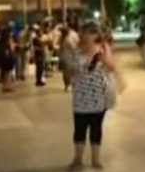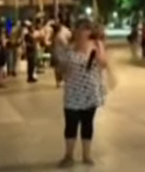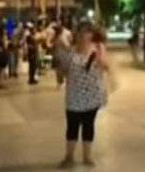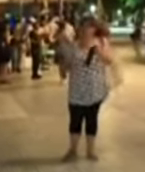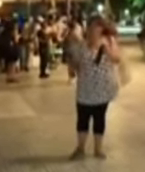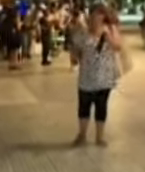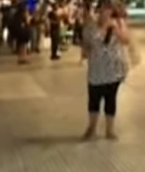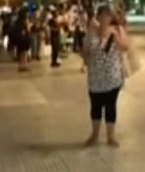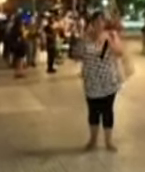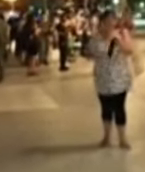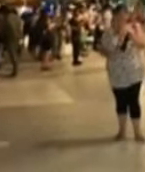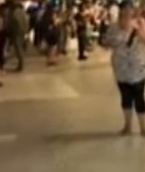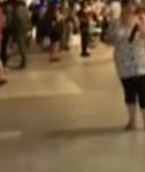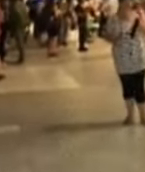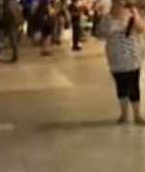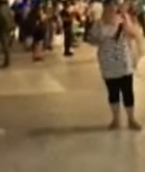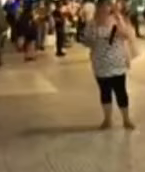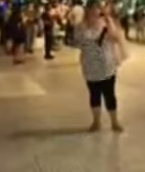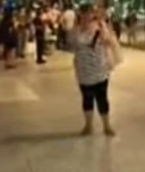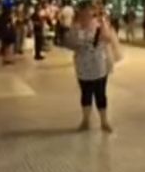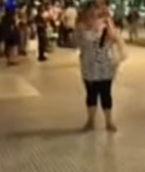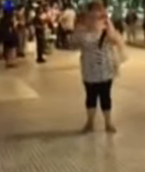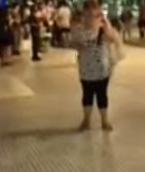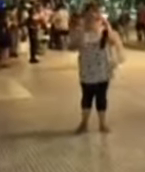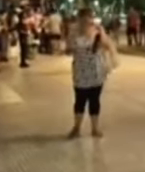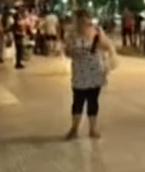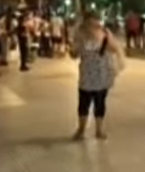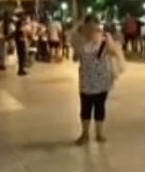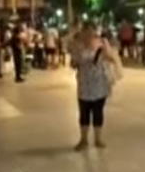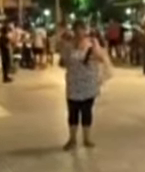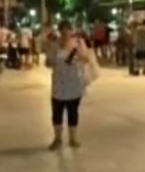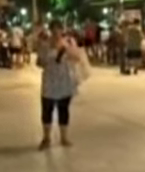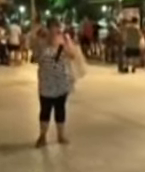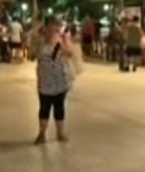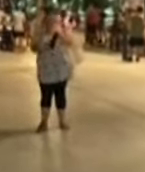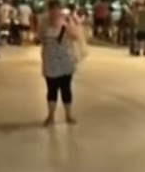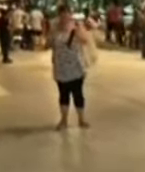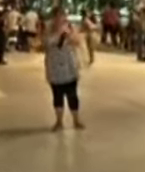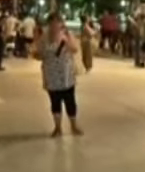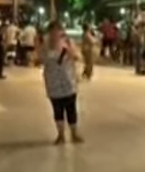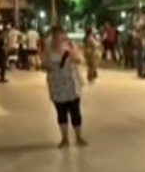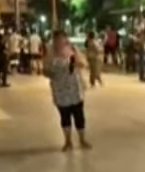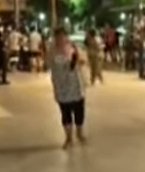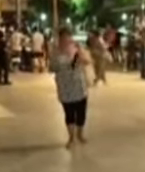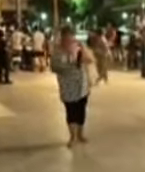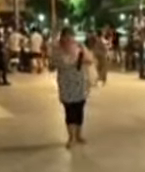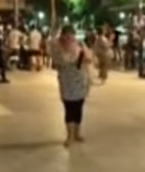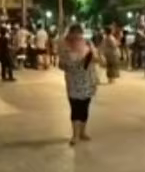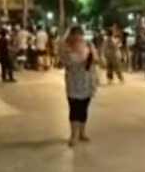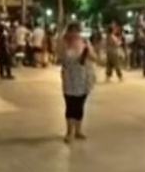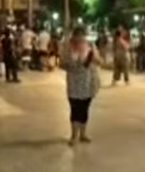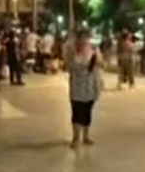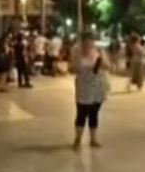a la ministra, que manifestantes, sobre todo los últimos que quedaban. Y ahora se ve exactamente lo mismo. ¿Hubo algún hecho